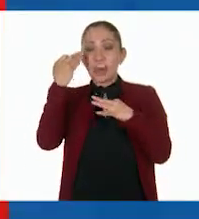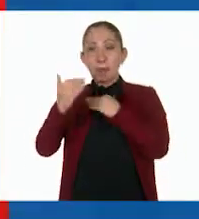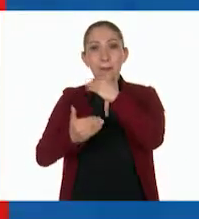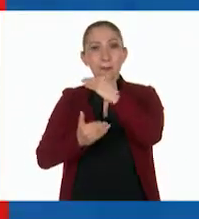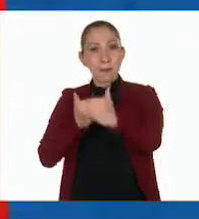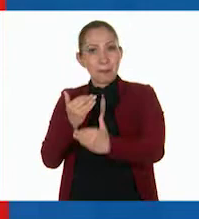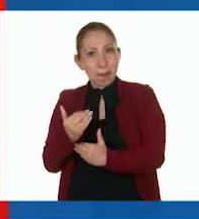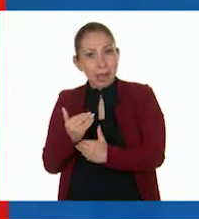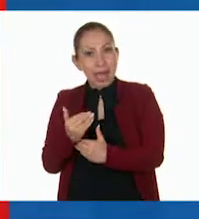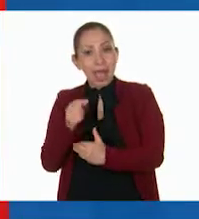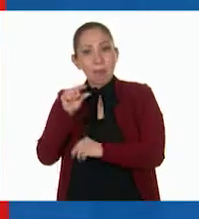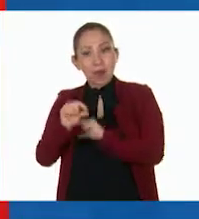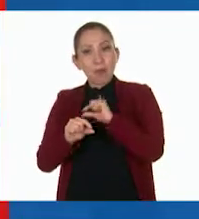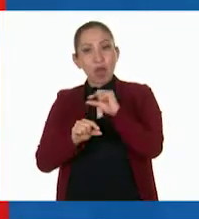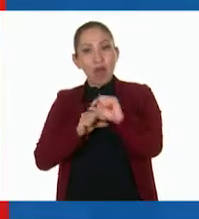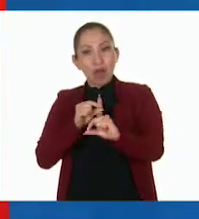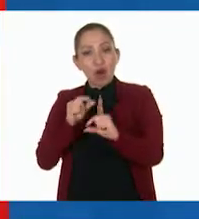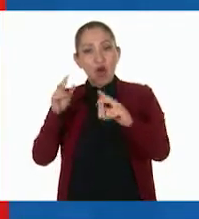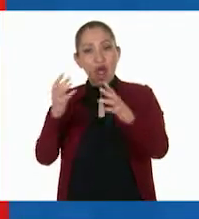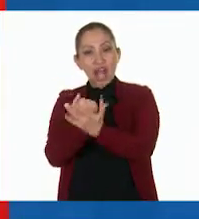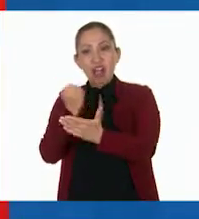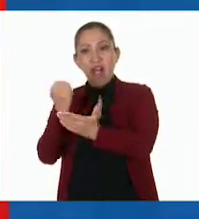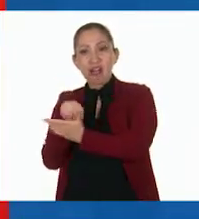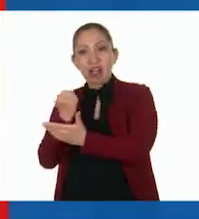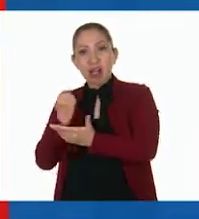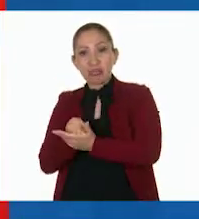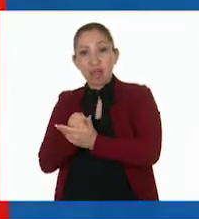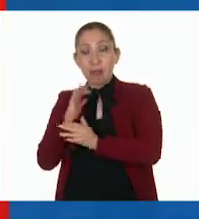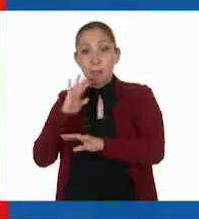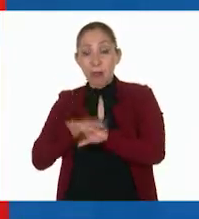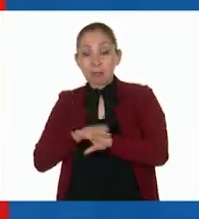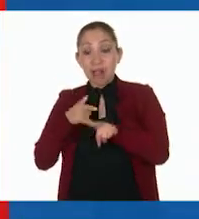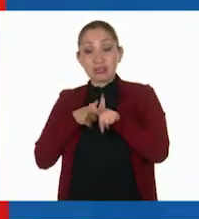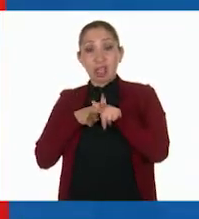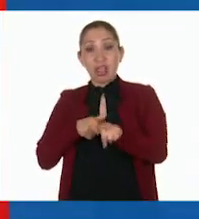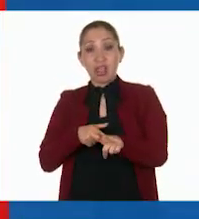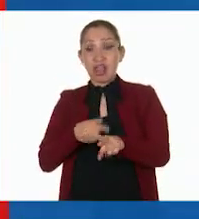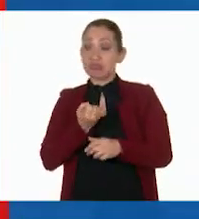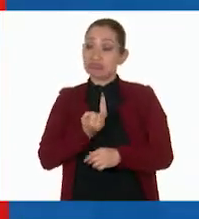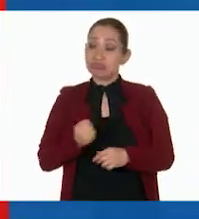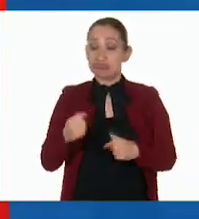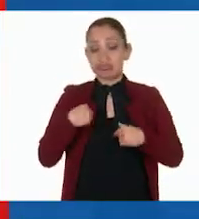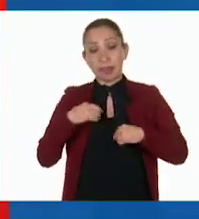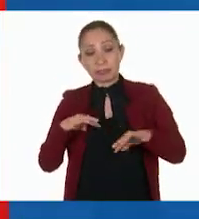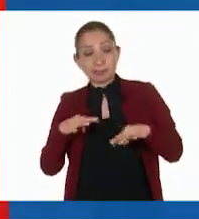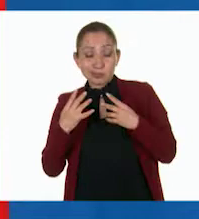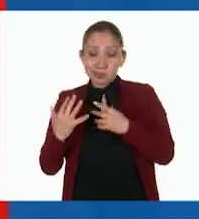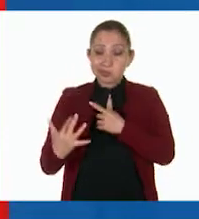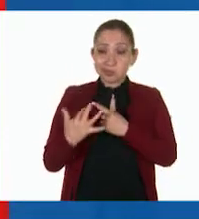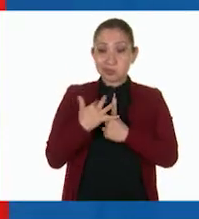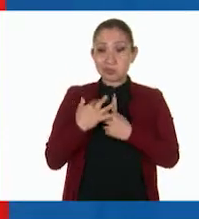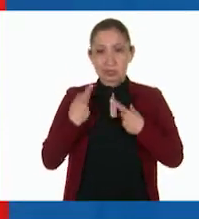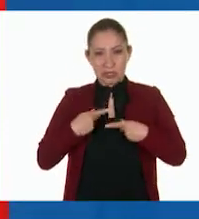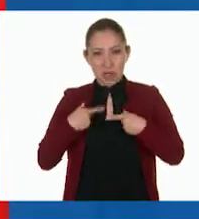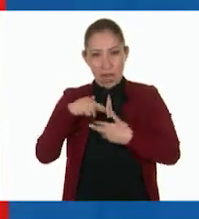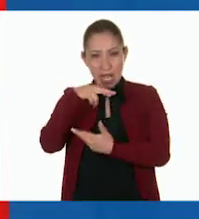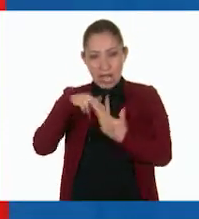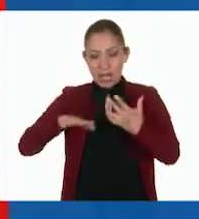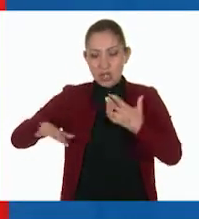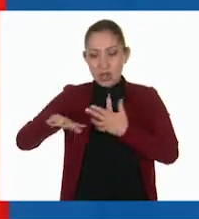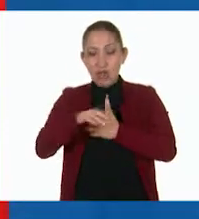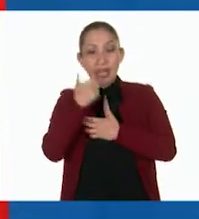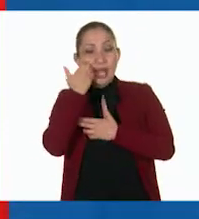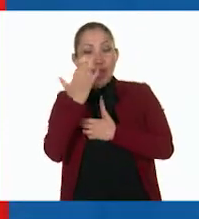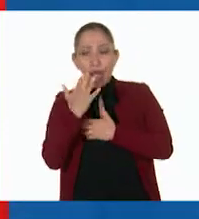tiempo, al ir ganando batallas. Y entonces, para mantener su popularidad entre la gente de su región,